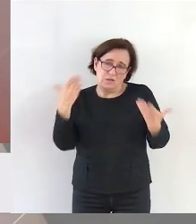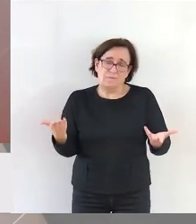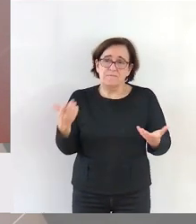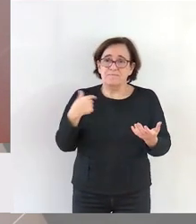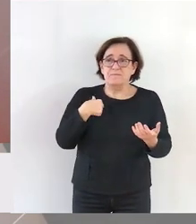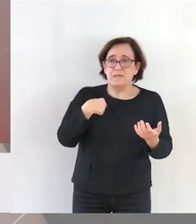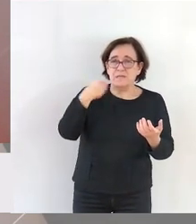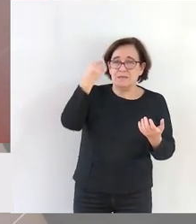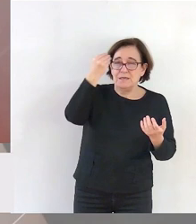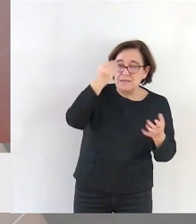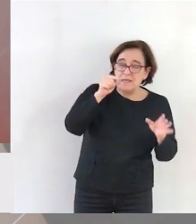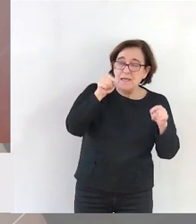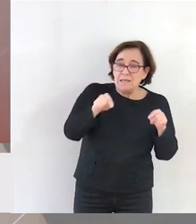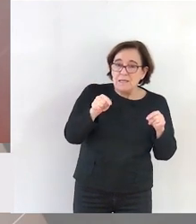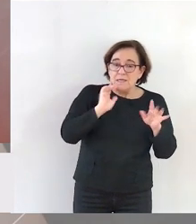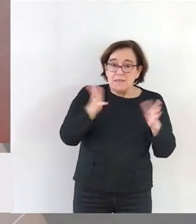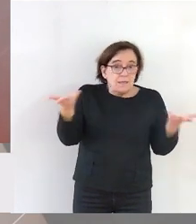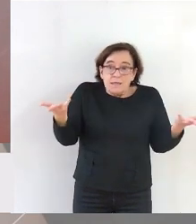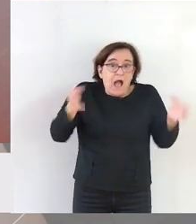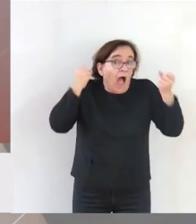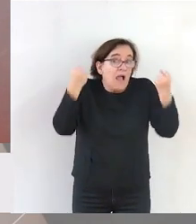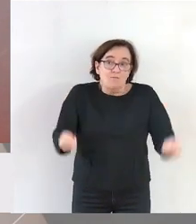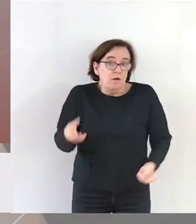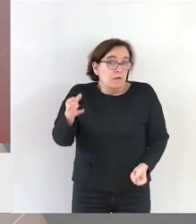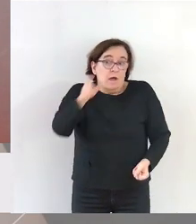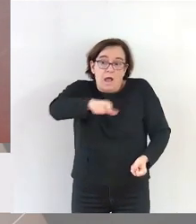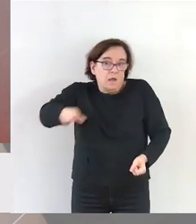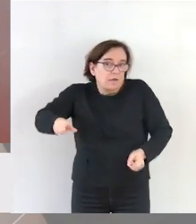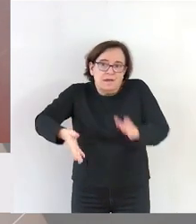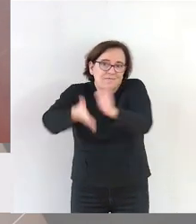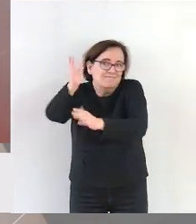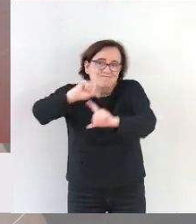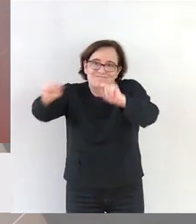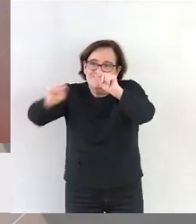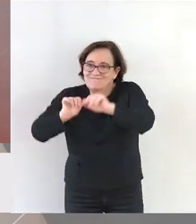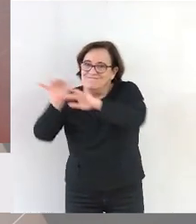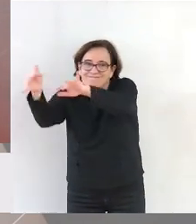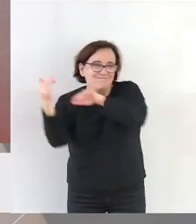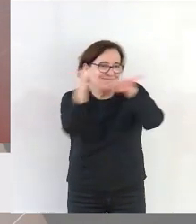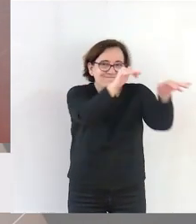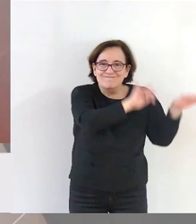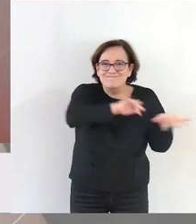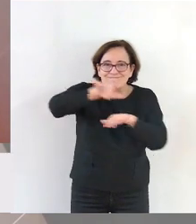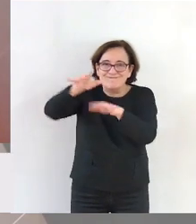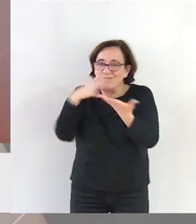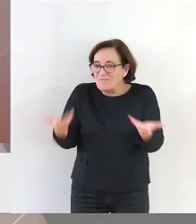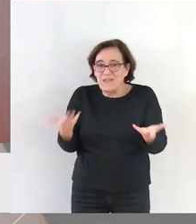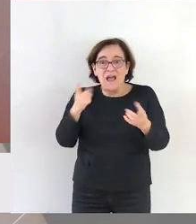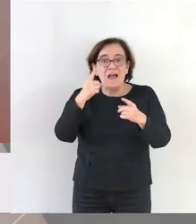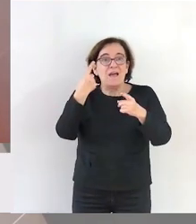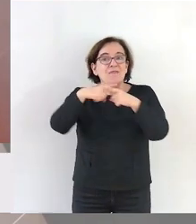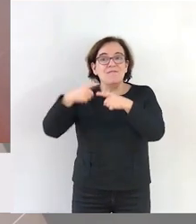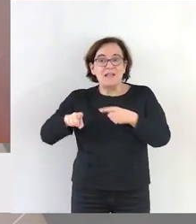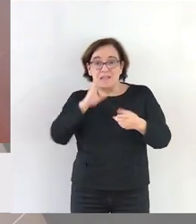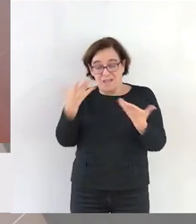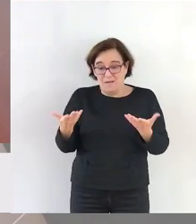y y esto empuja a la gente a moverse y hay una cosa estabas hablando Raquel de de de las diferentes causas